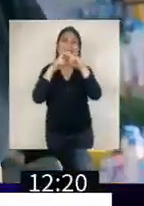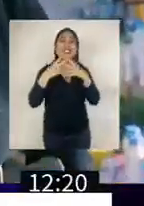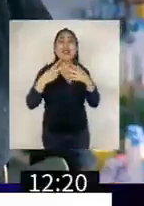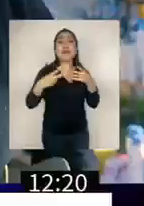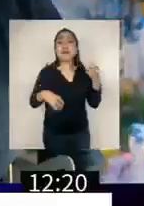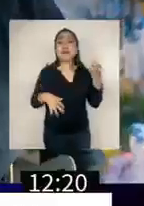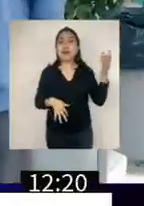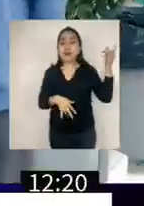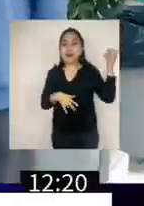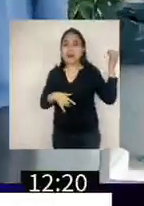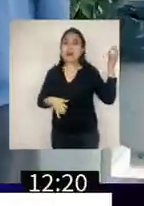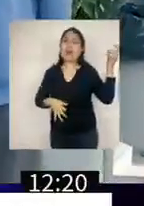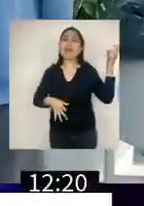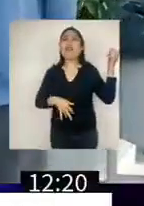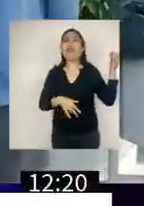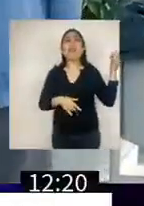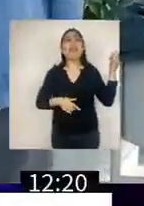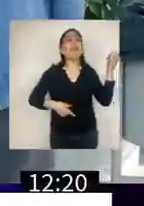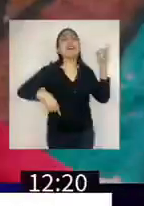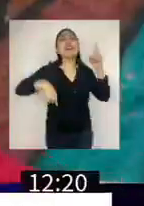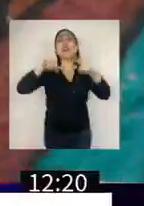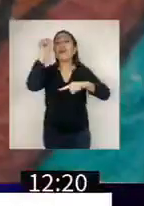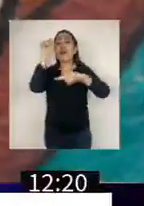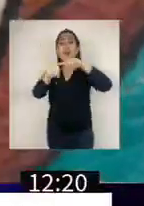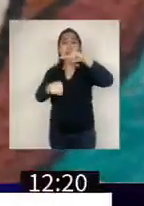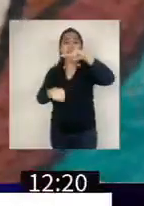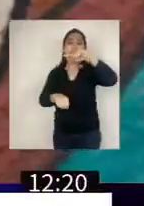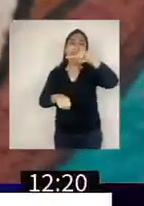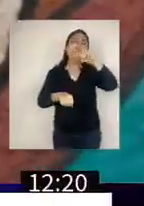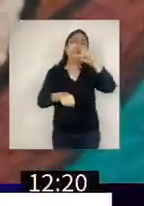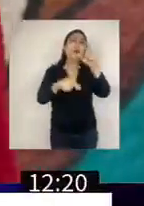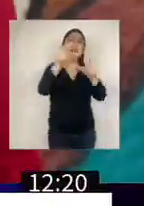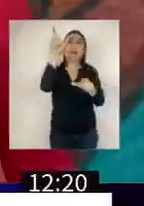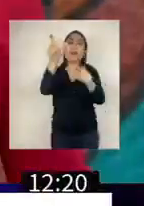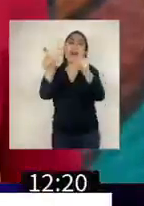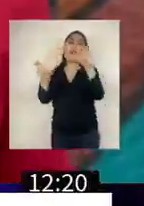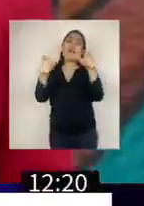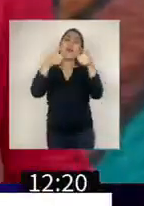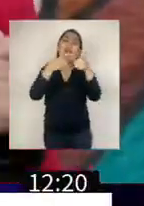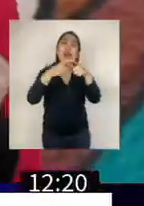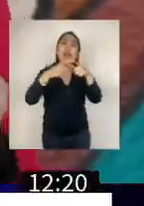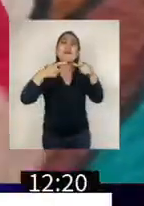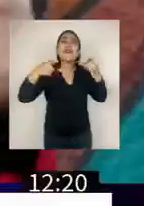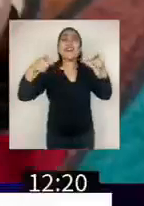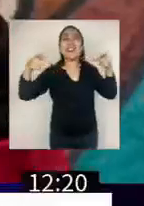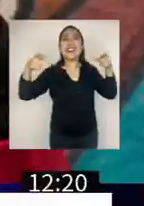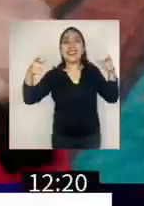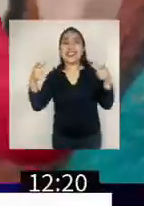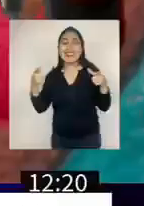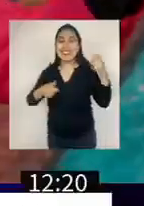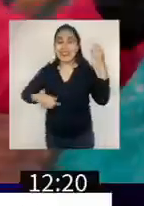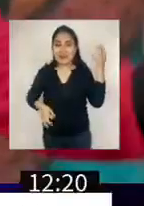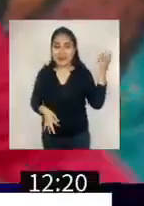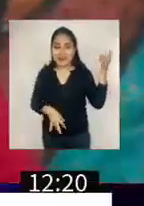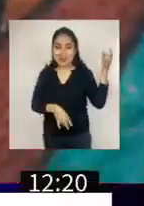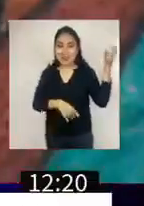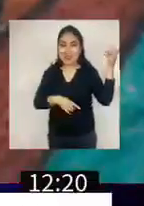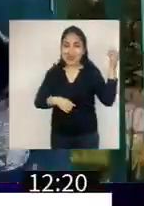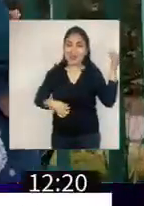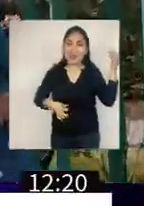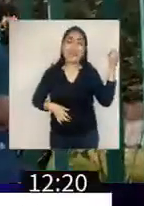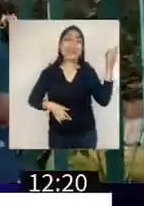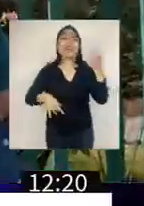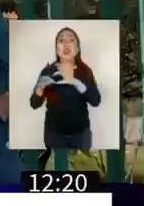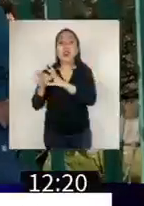Ahí busquen La Cueca Ciudadana del Apruebo en el canal de YouTube La Chinganera y compártanlo. A propósito, nosotros partimos el programa hablando